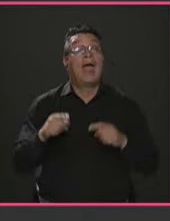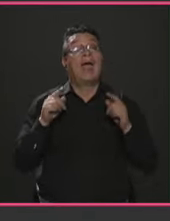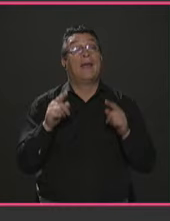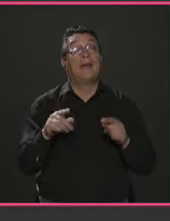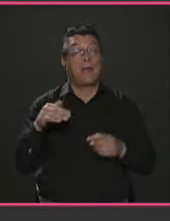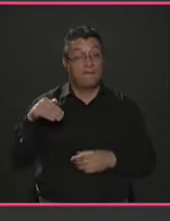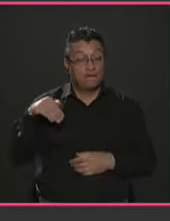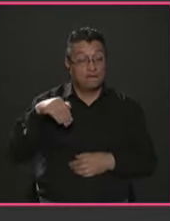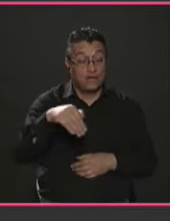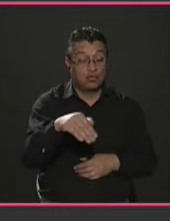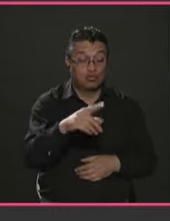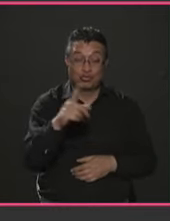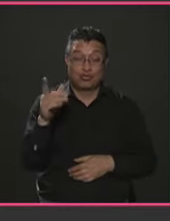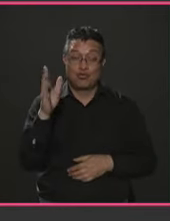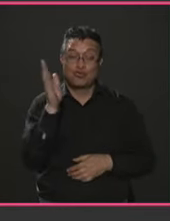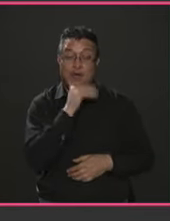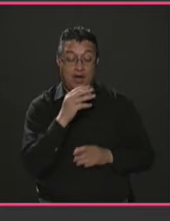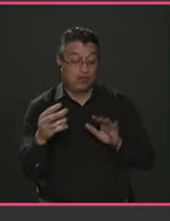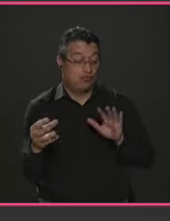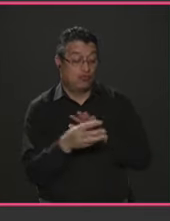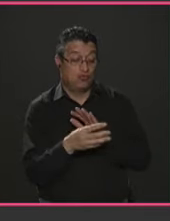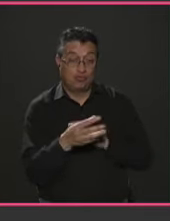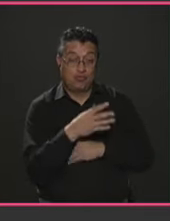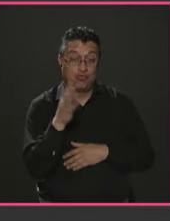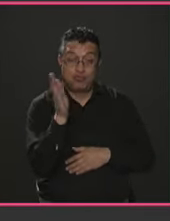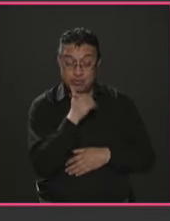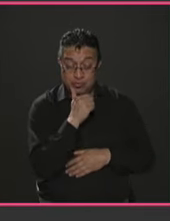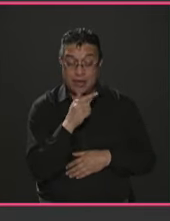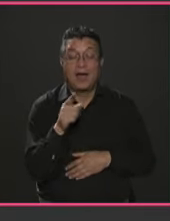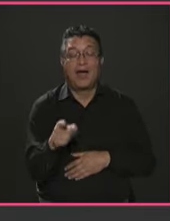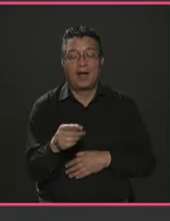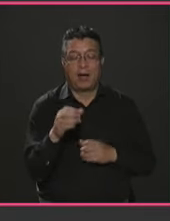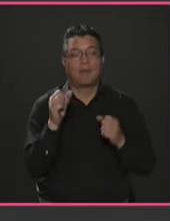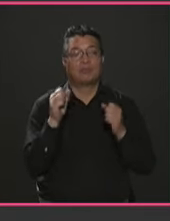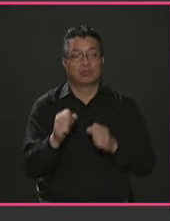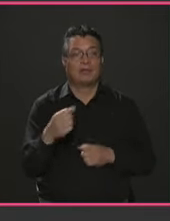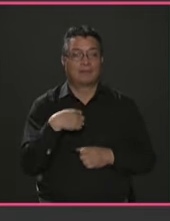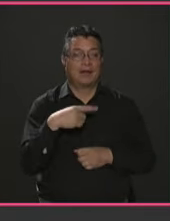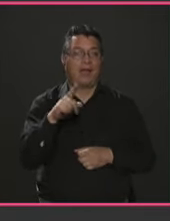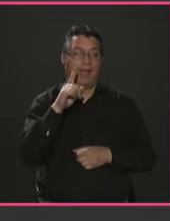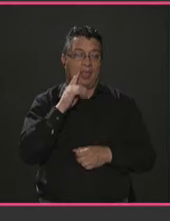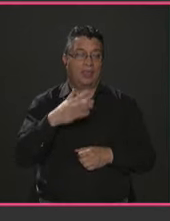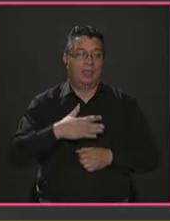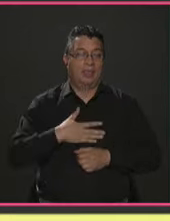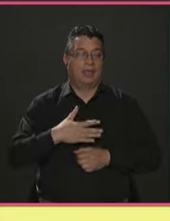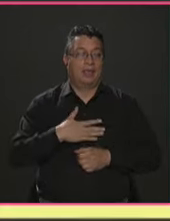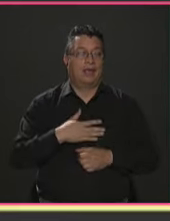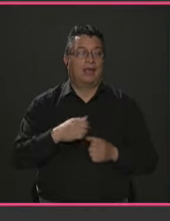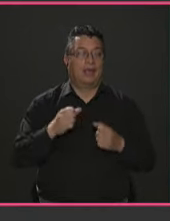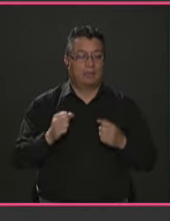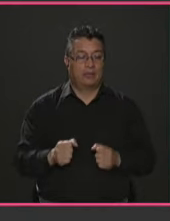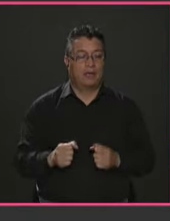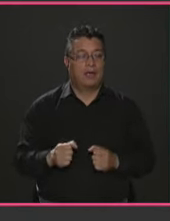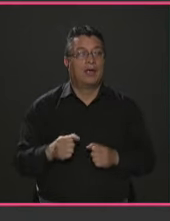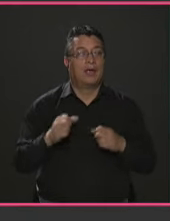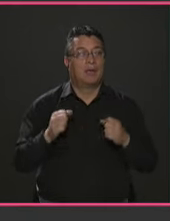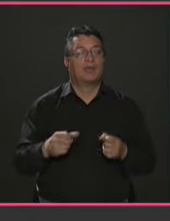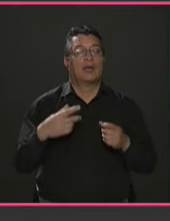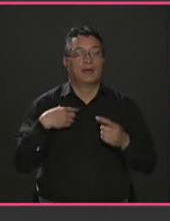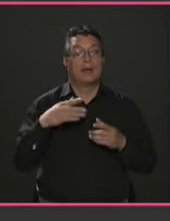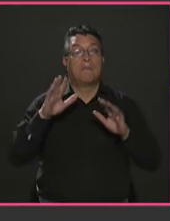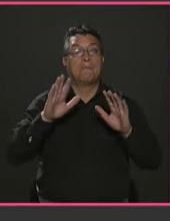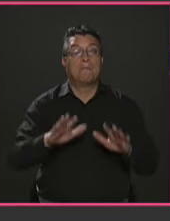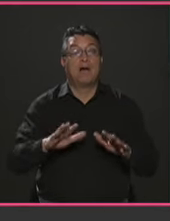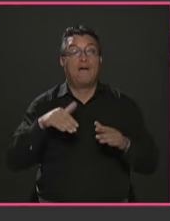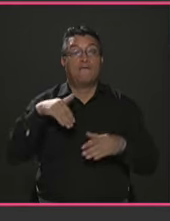un bus que no tiene emisiones locales es que podemos tener paradas de